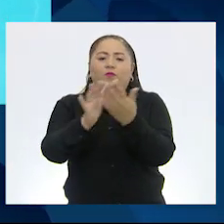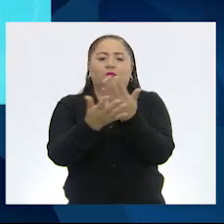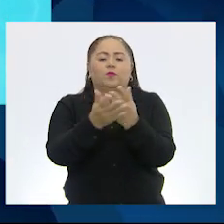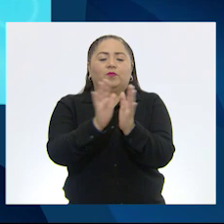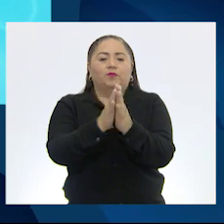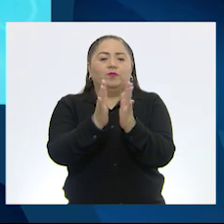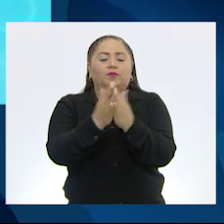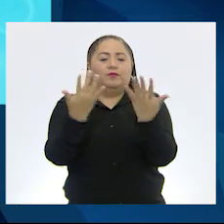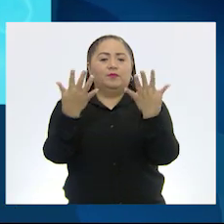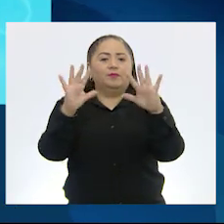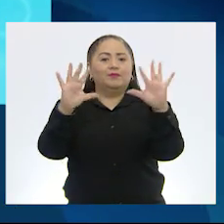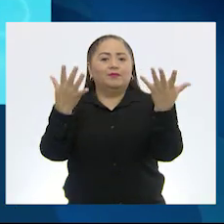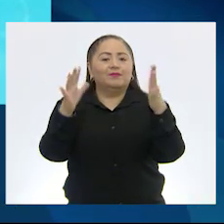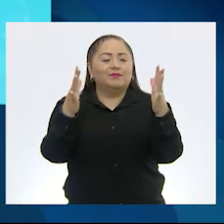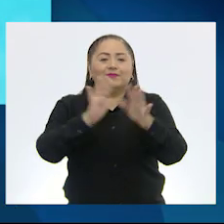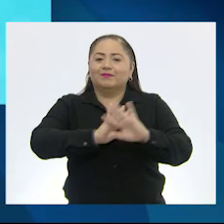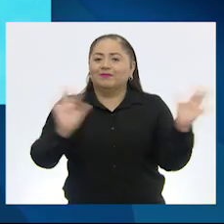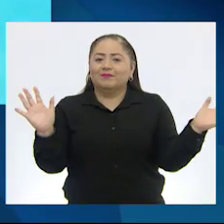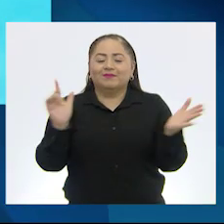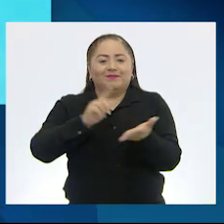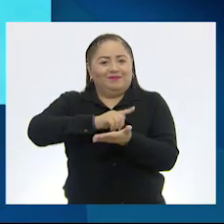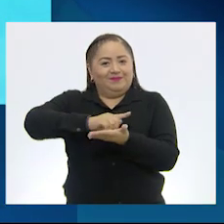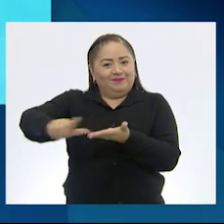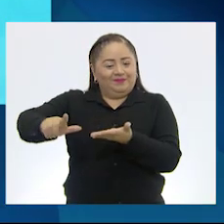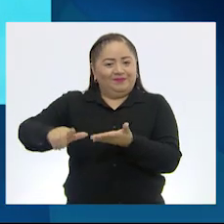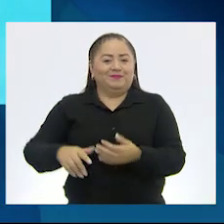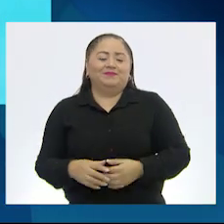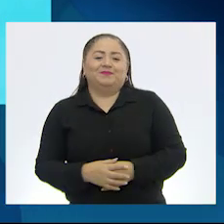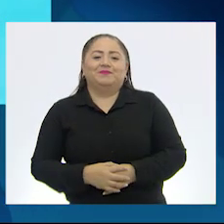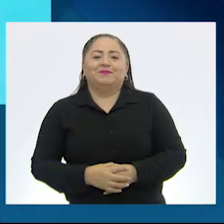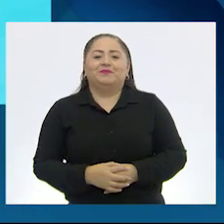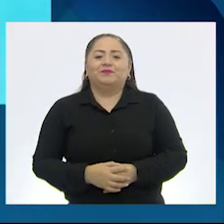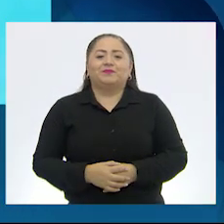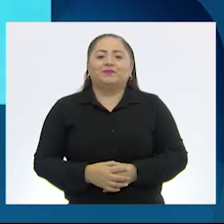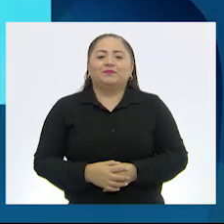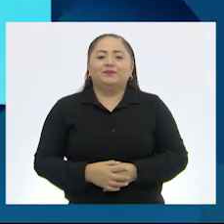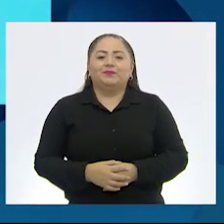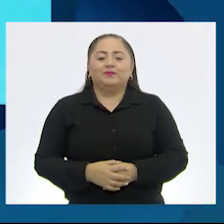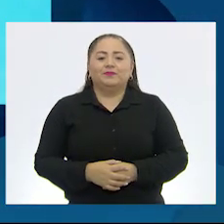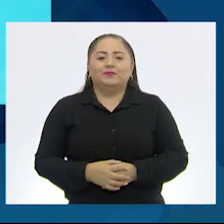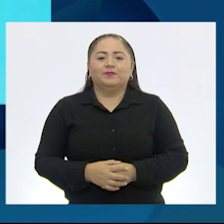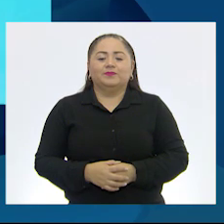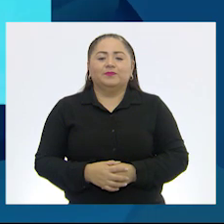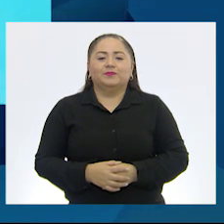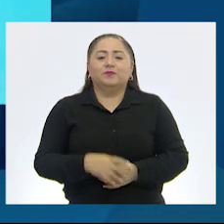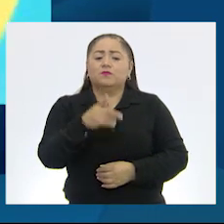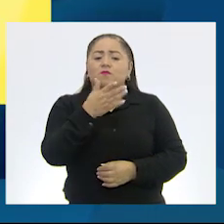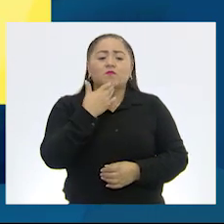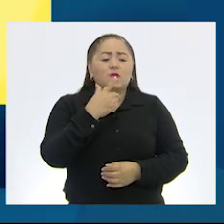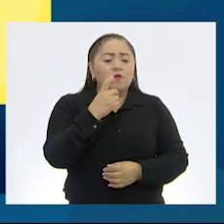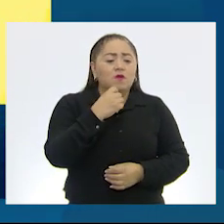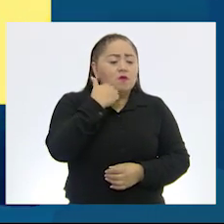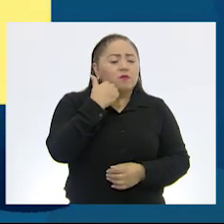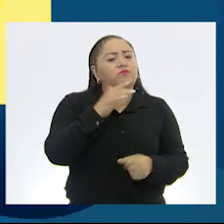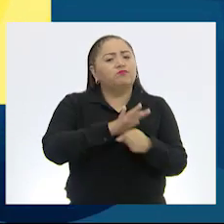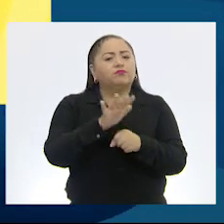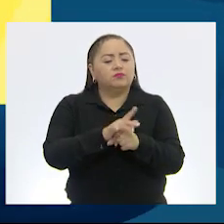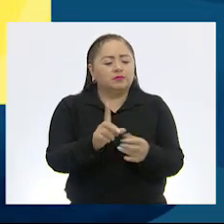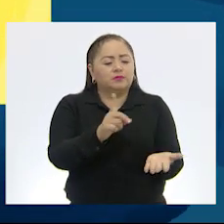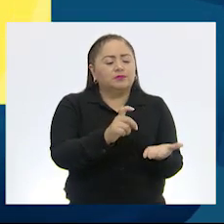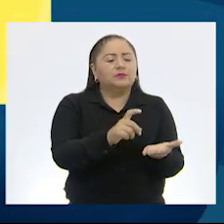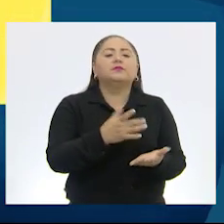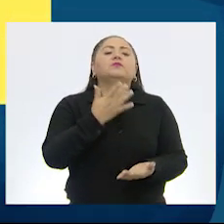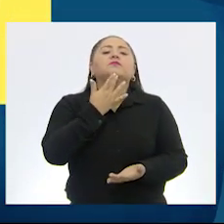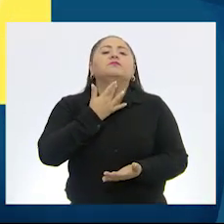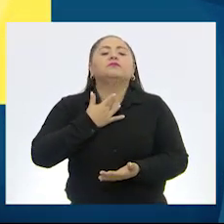Sécalas con una toalla. ¡Y listo! ¡Tus manos están limpias! Si no tienes agua y jabón,